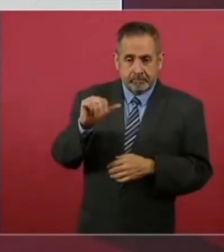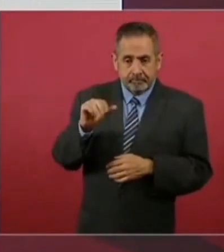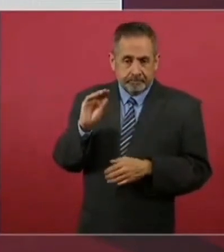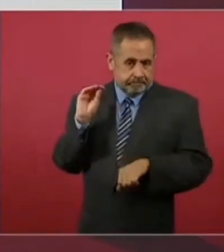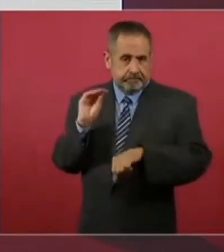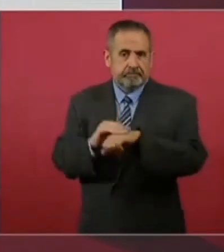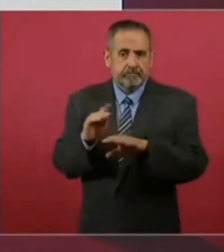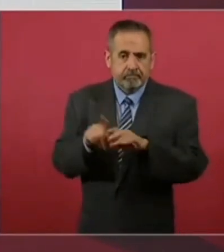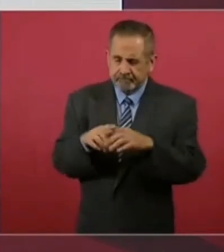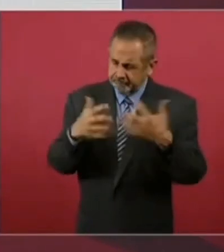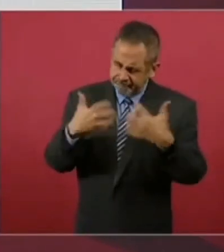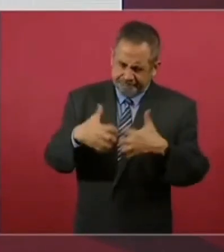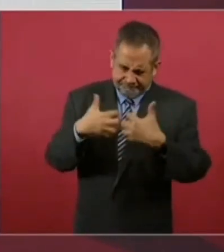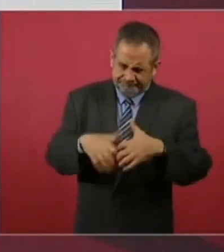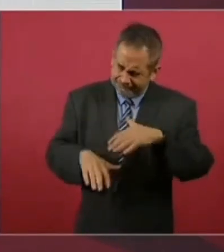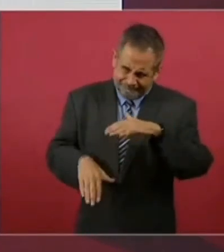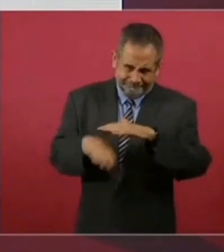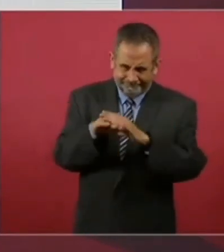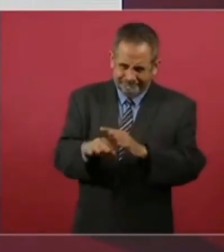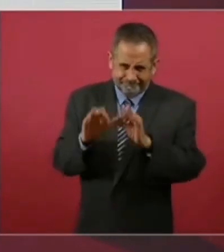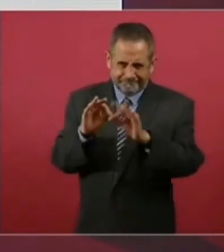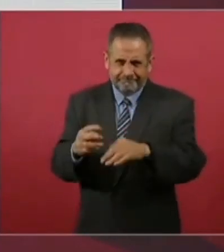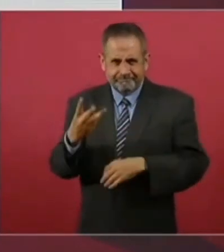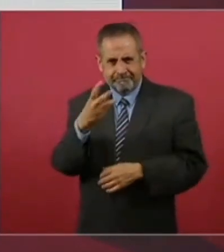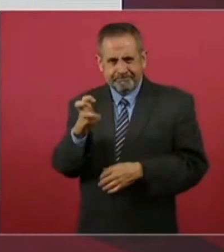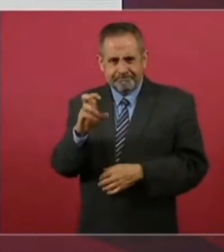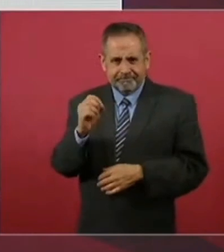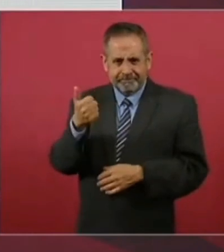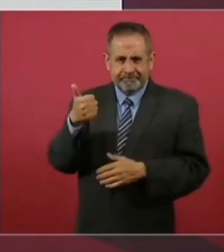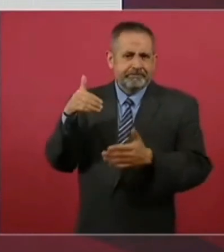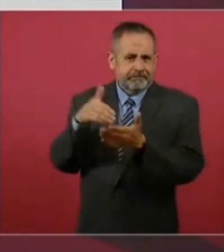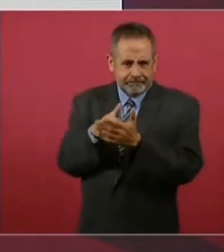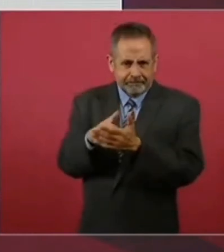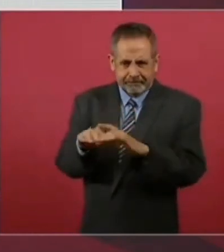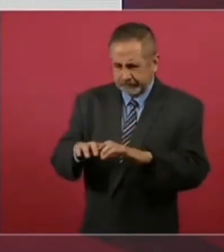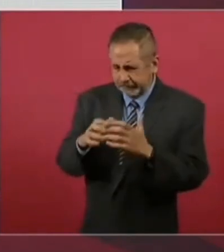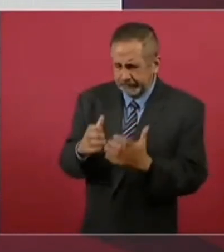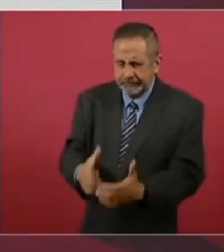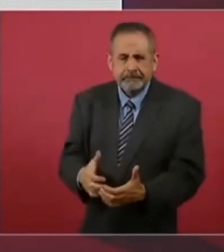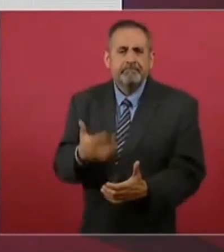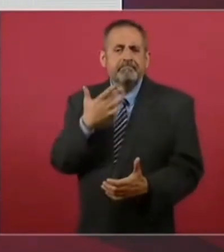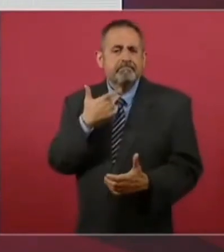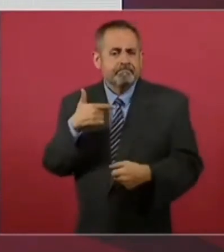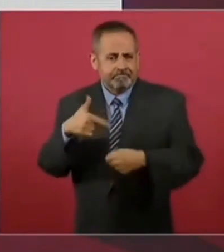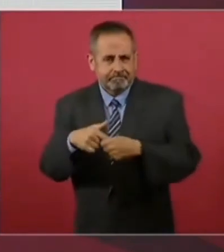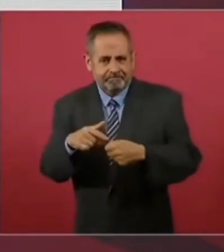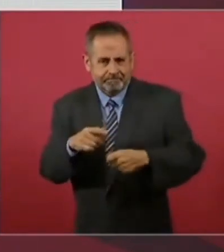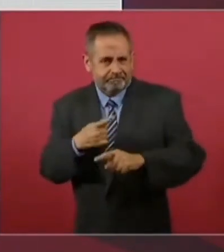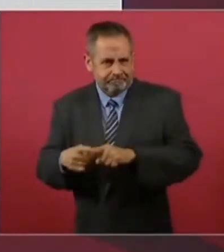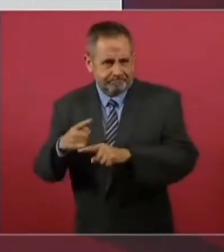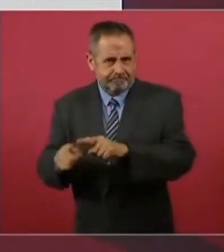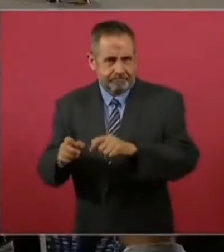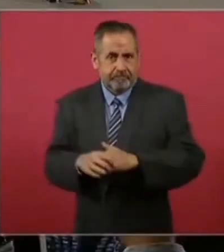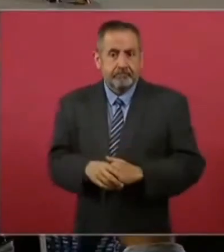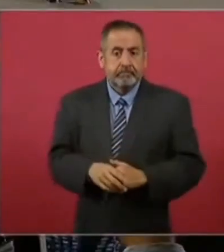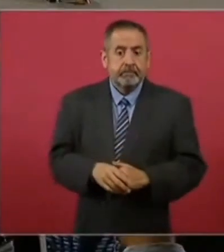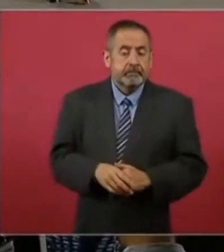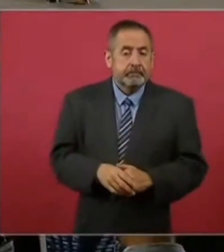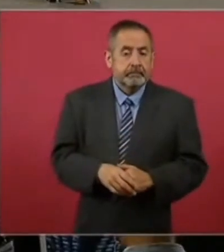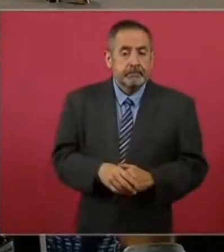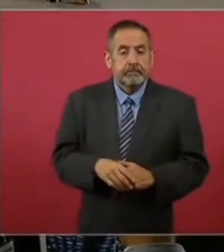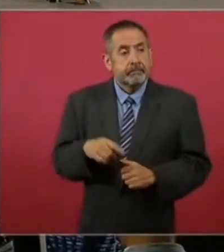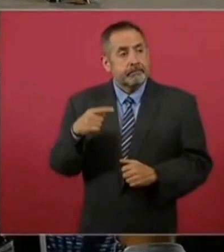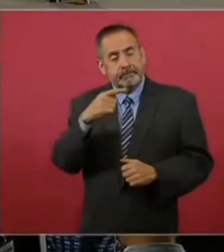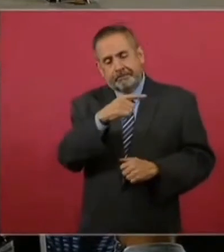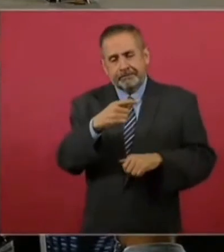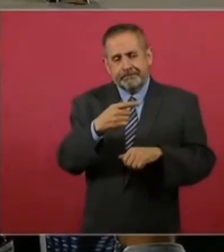con toda su capacidad, 306 mil barriles. Y Deer Park